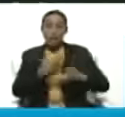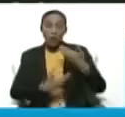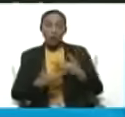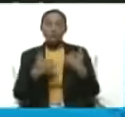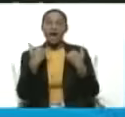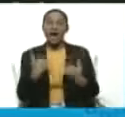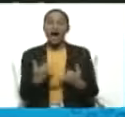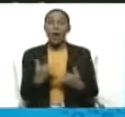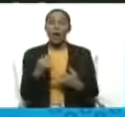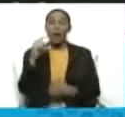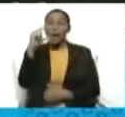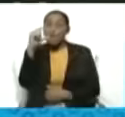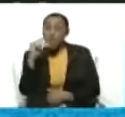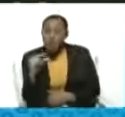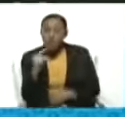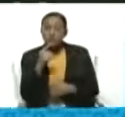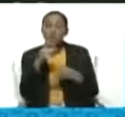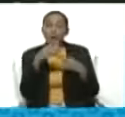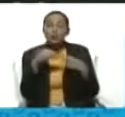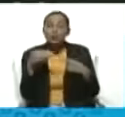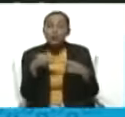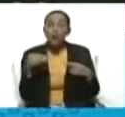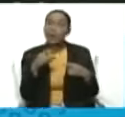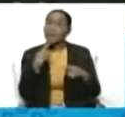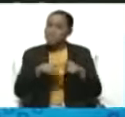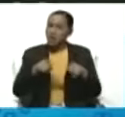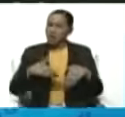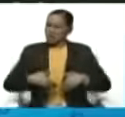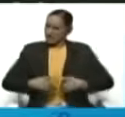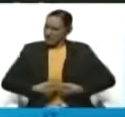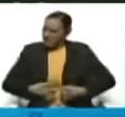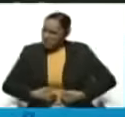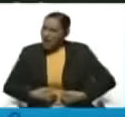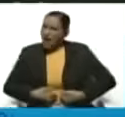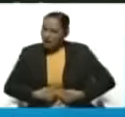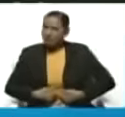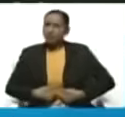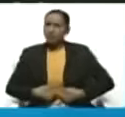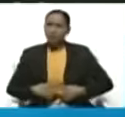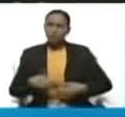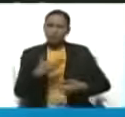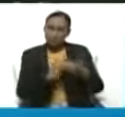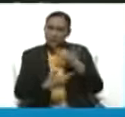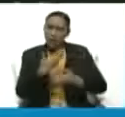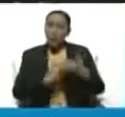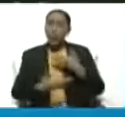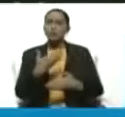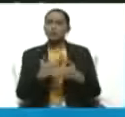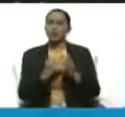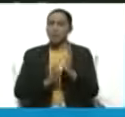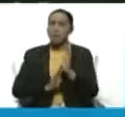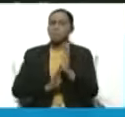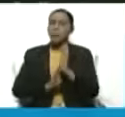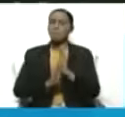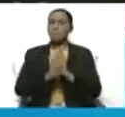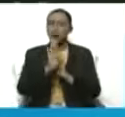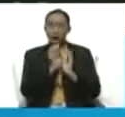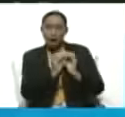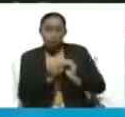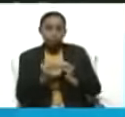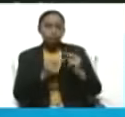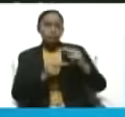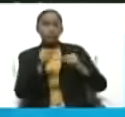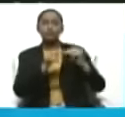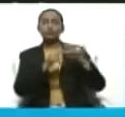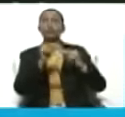Ya hoy recibimos por lo menos como cuatro, ¿será, no? Cuatro quizás de esos 100 dólares. Y ahí vamos. Pero lo que estamos